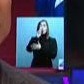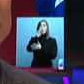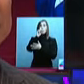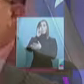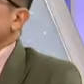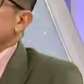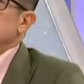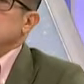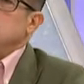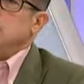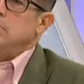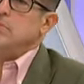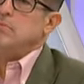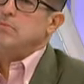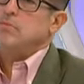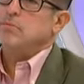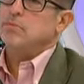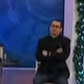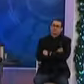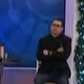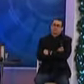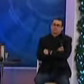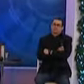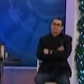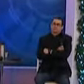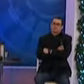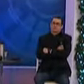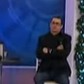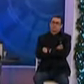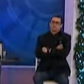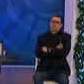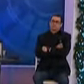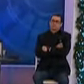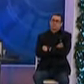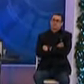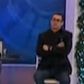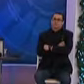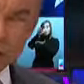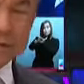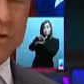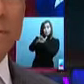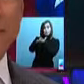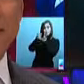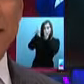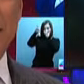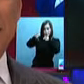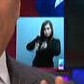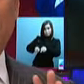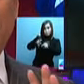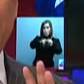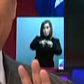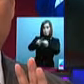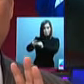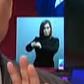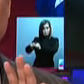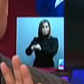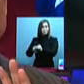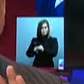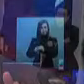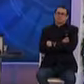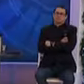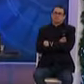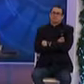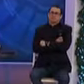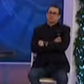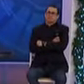decidió que mujeres con más de 6 meses de embarazo no pasaran por la zona de frontera. Correcto, correcto. Pero usted